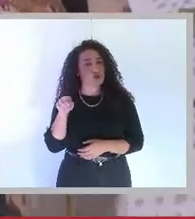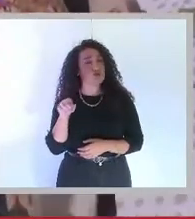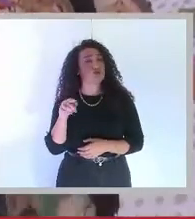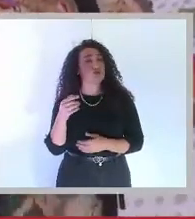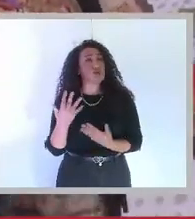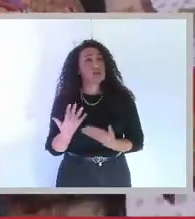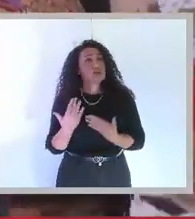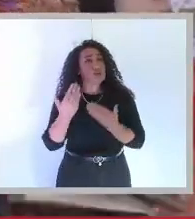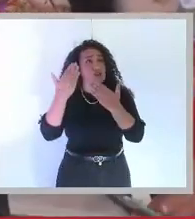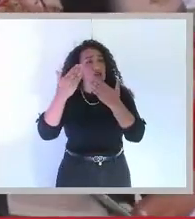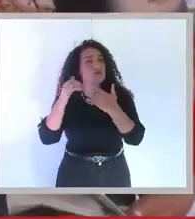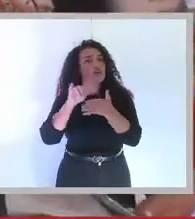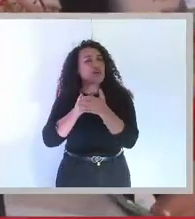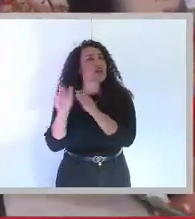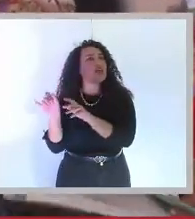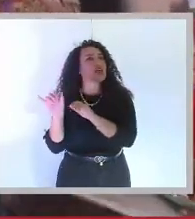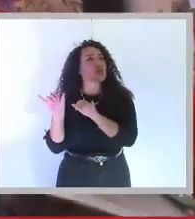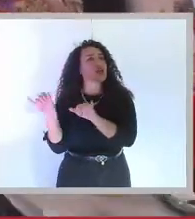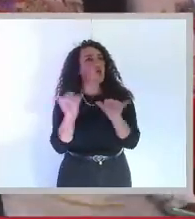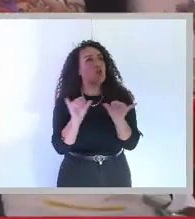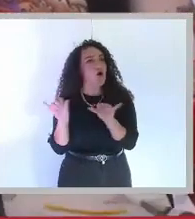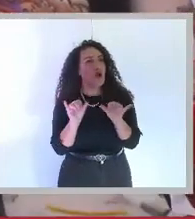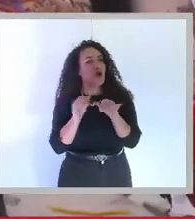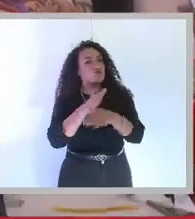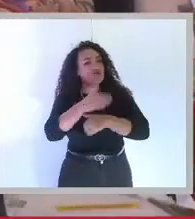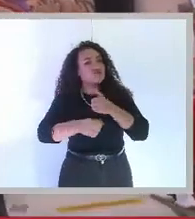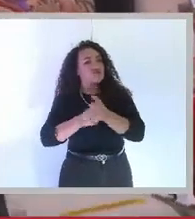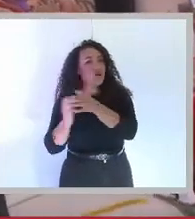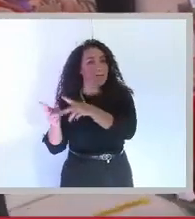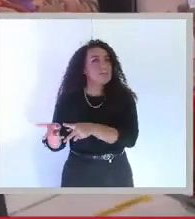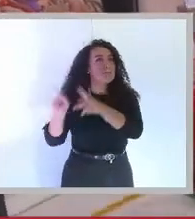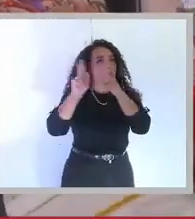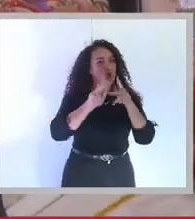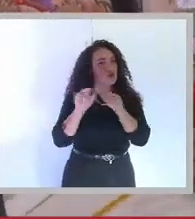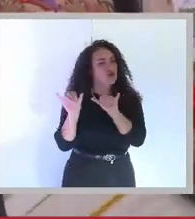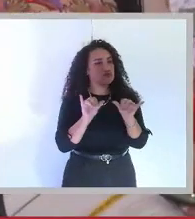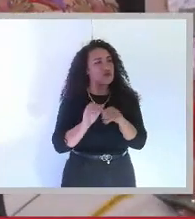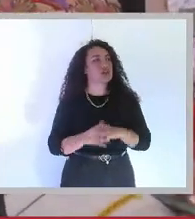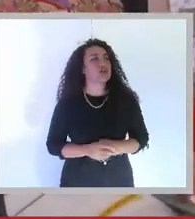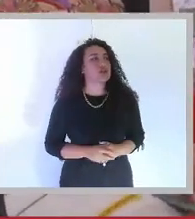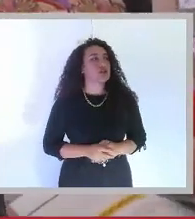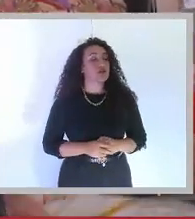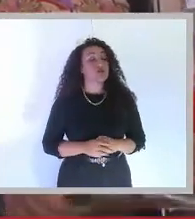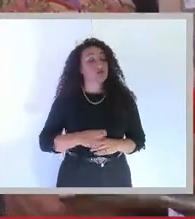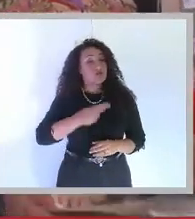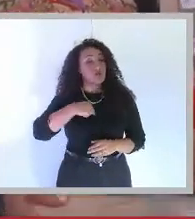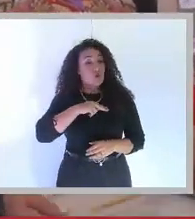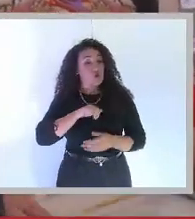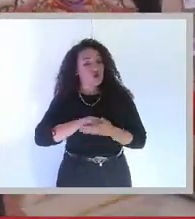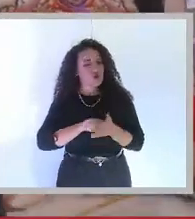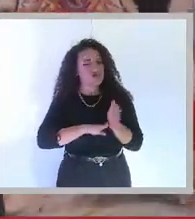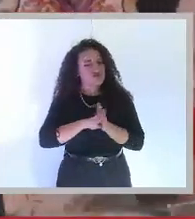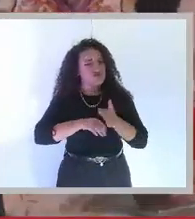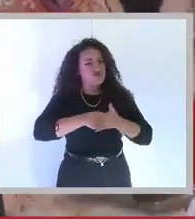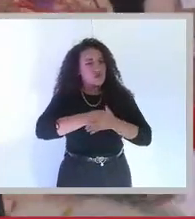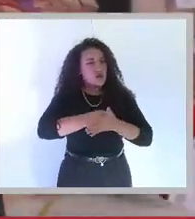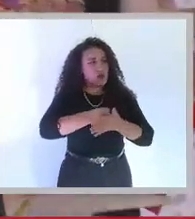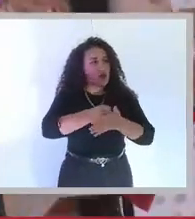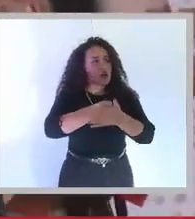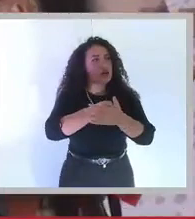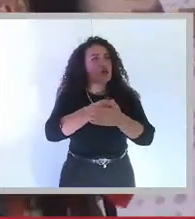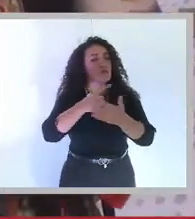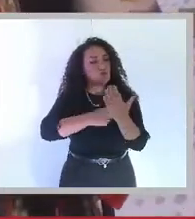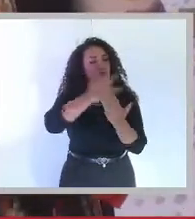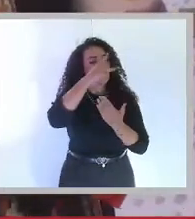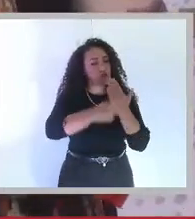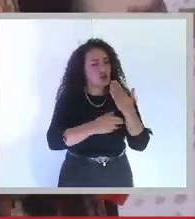puente entre diferentes actores. Con ellos estamos desarrollando un programa que construye plataformas